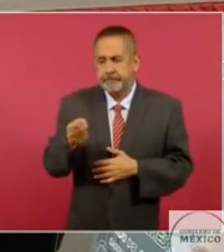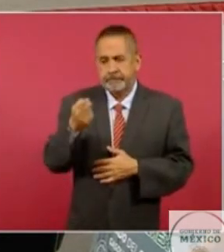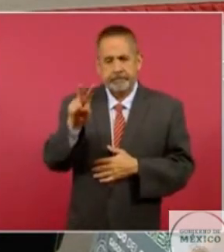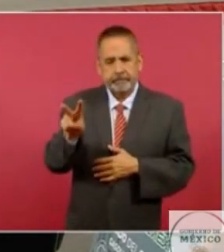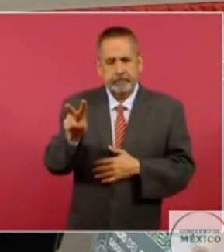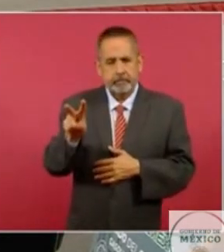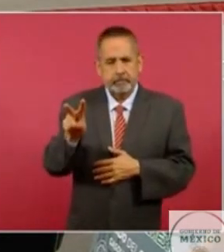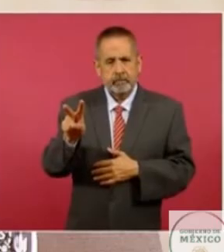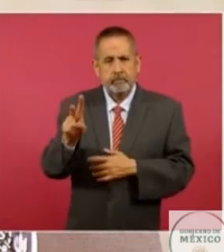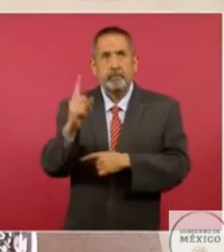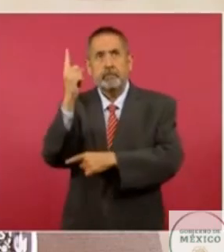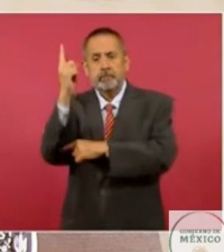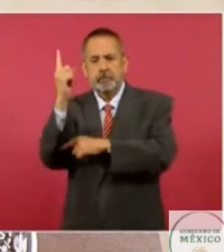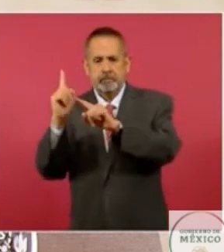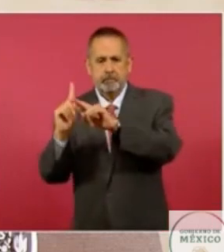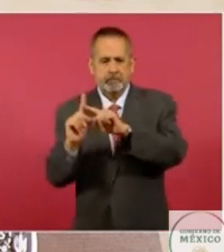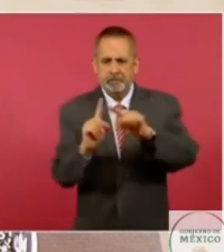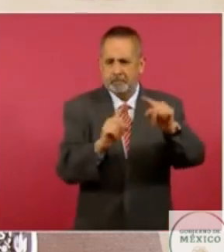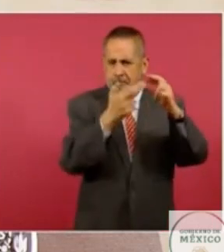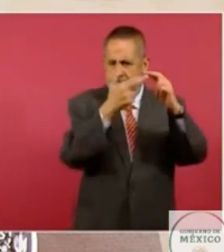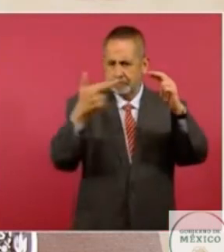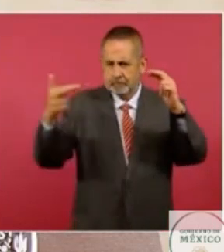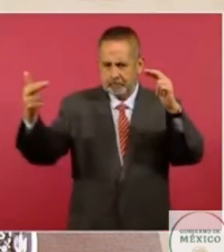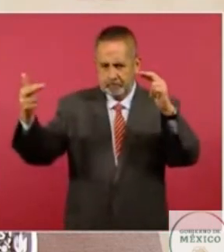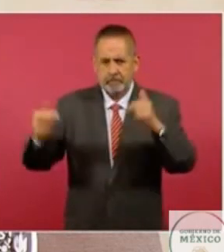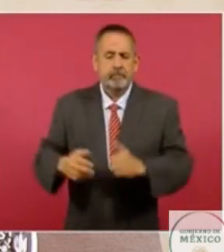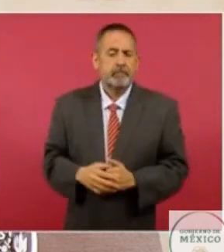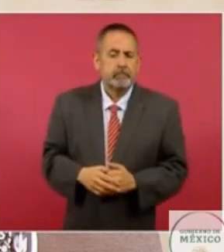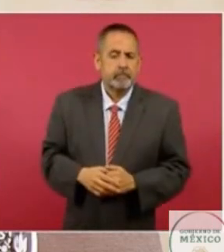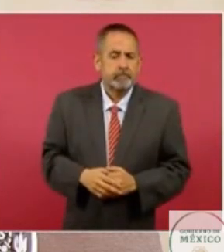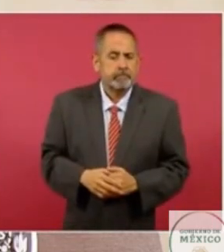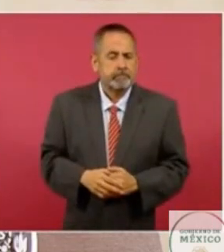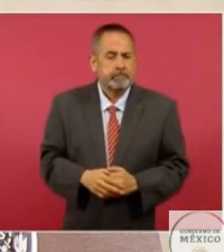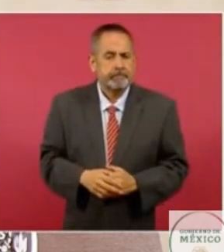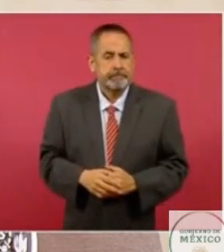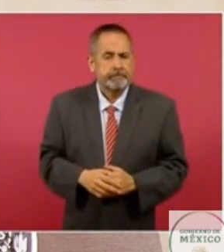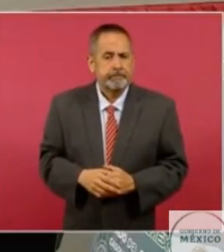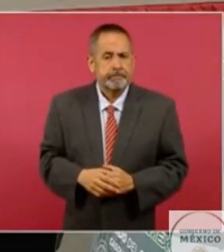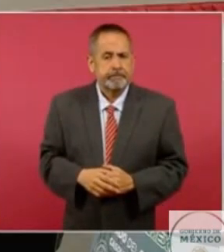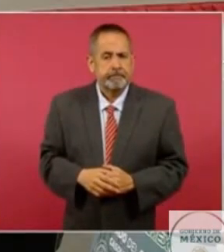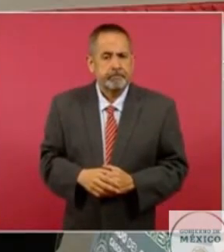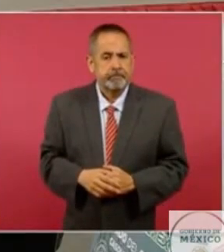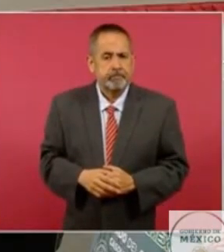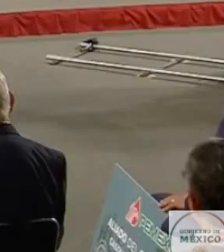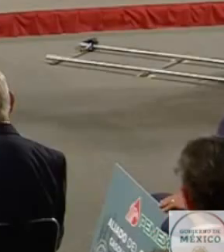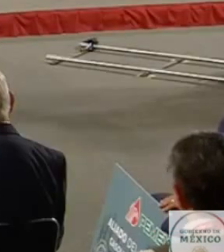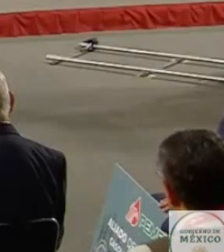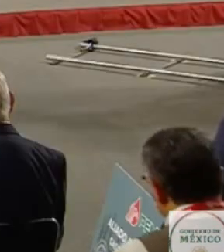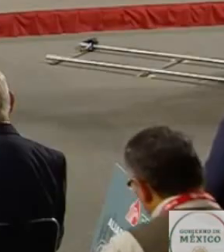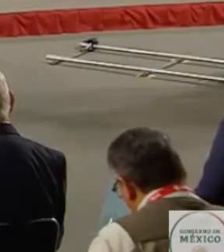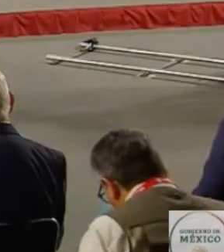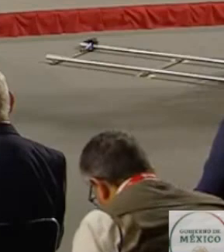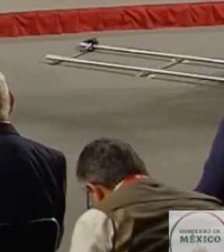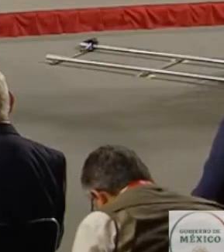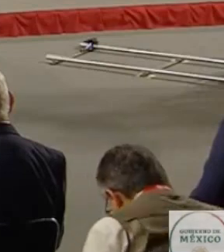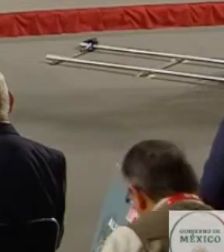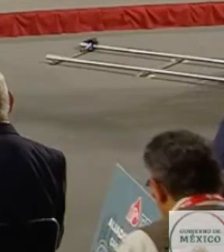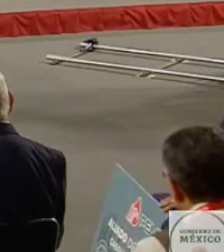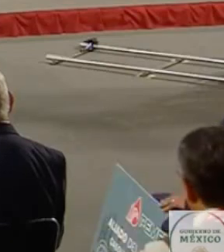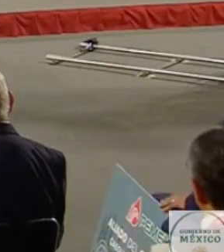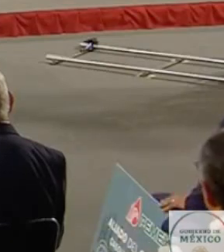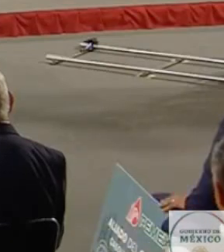5.562 postes. Se incrementa ya la capacidad en tres de nuestras subestaciones